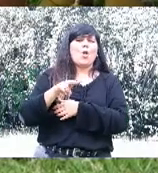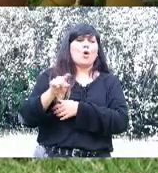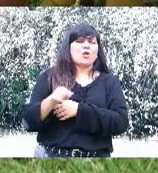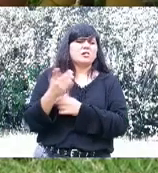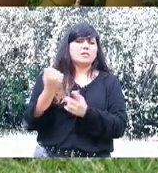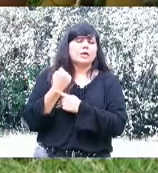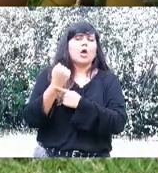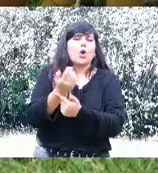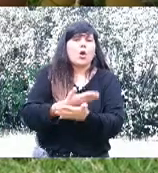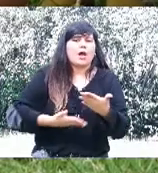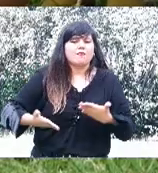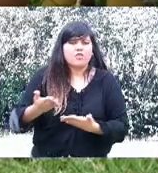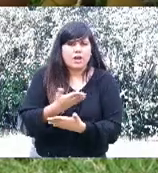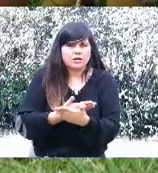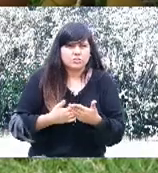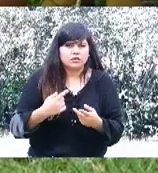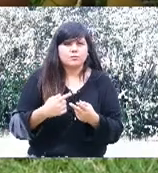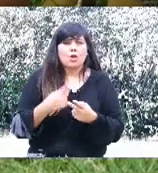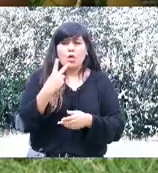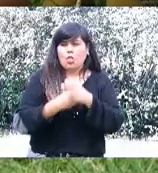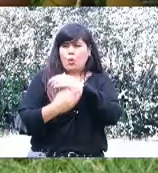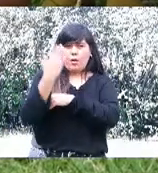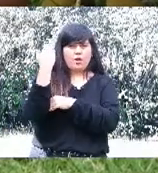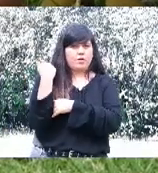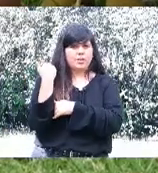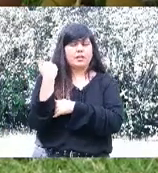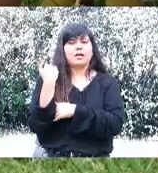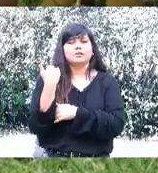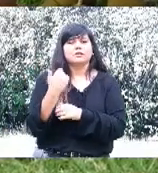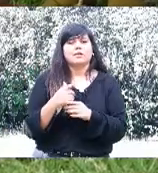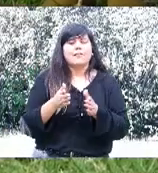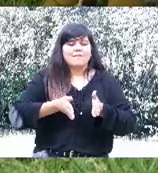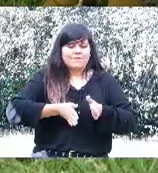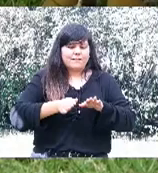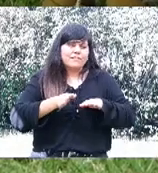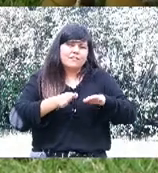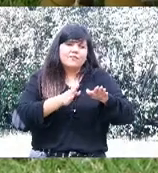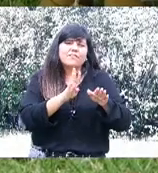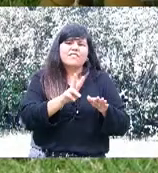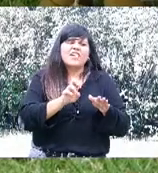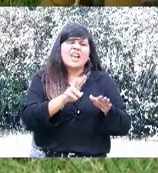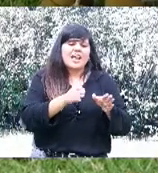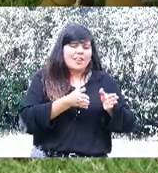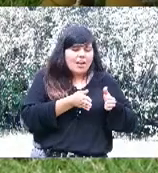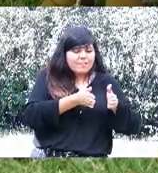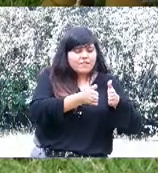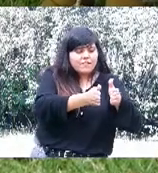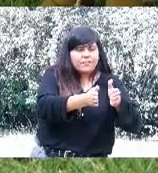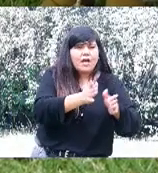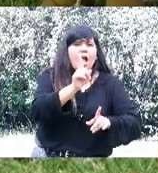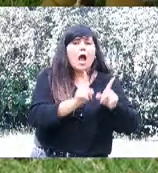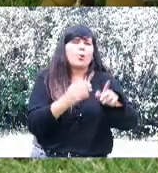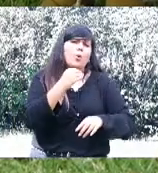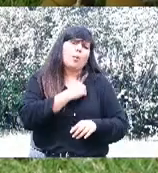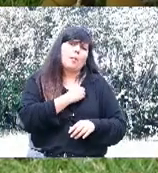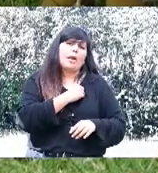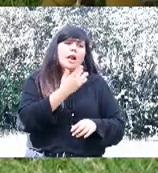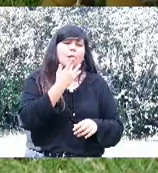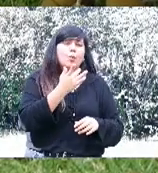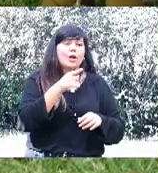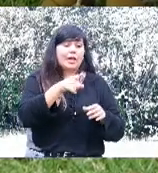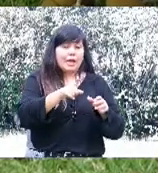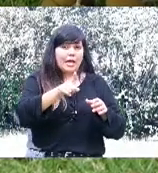colaboración eh hace dos años se retiraron las veredas de la población mal laqu es concha y algunos nos dio pena porque fueron las que